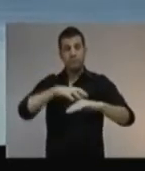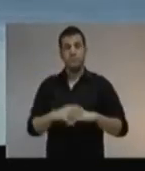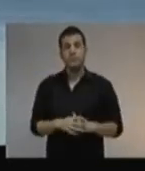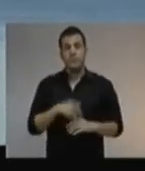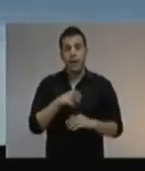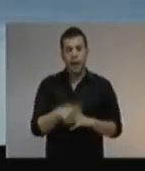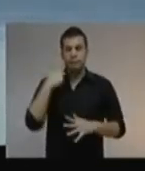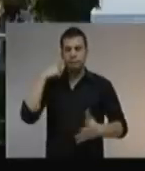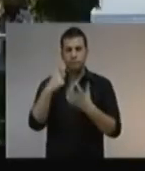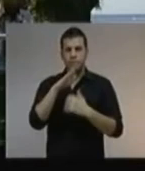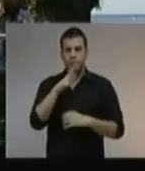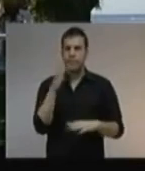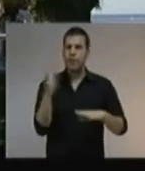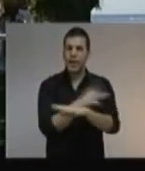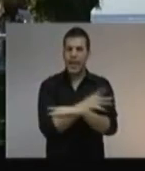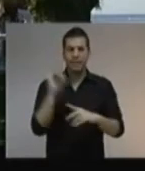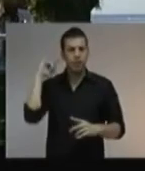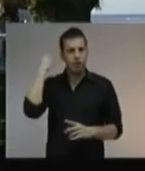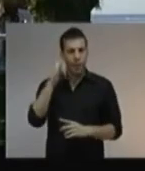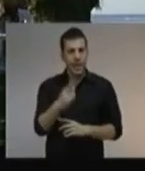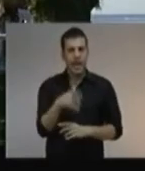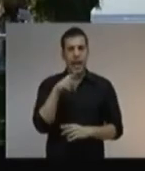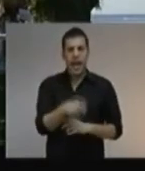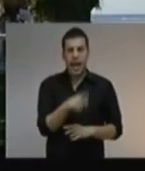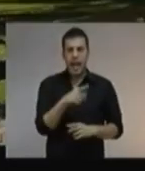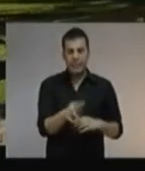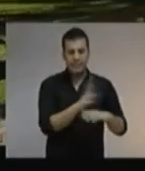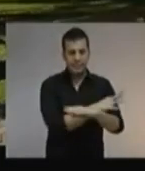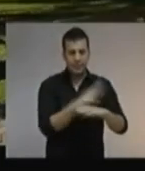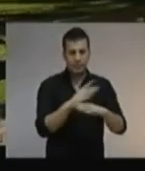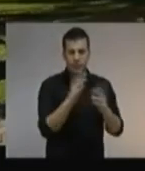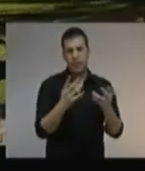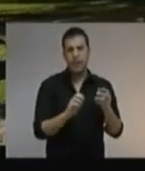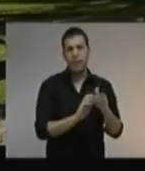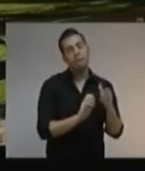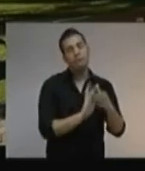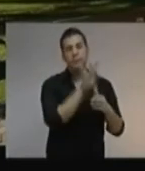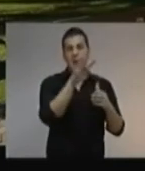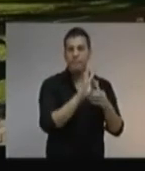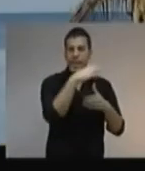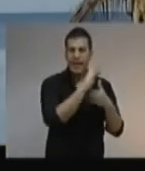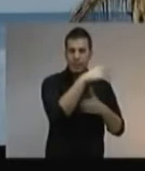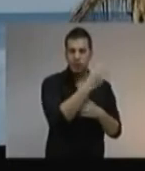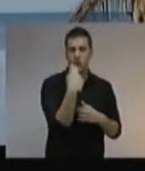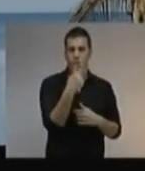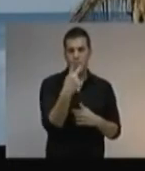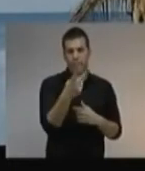más llama la atención es su enorme jardín tropical, donde cuenta con más de 2000 ejemplares de palmeras.